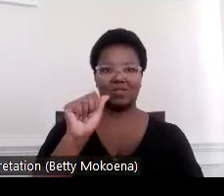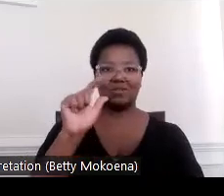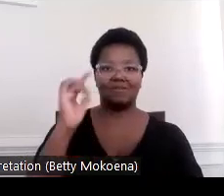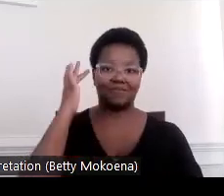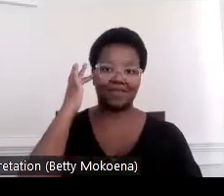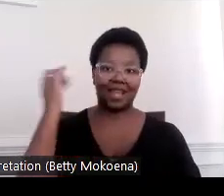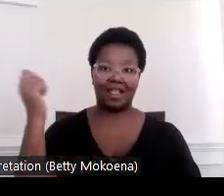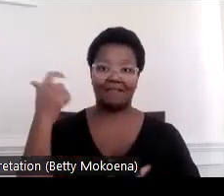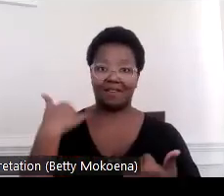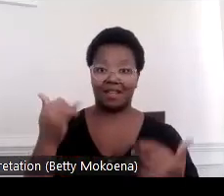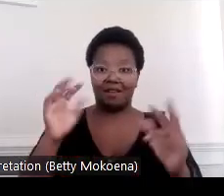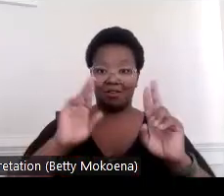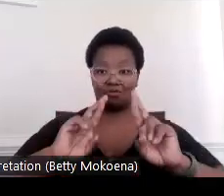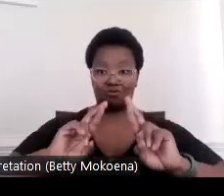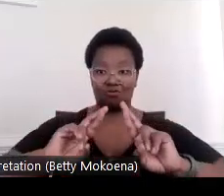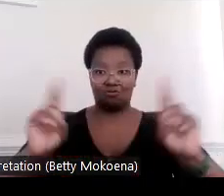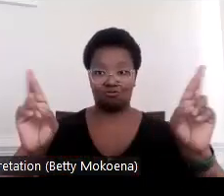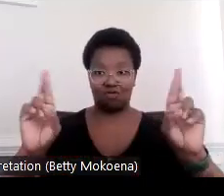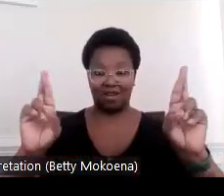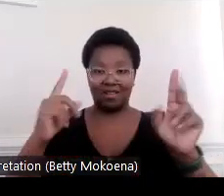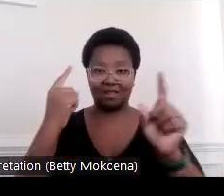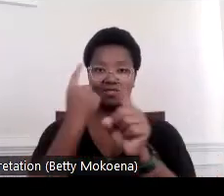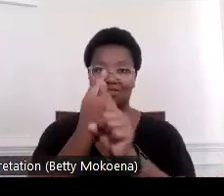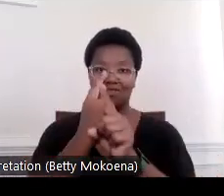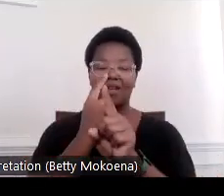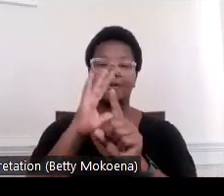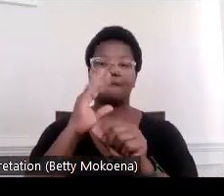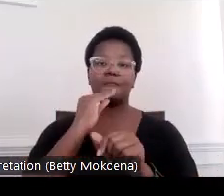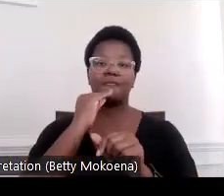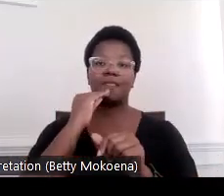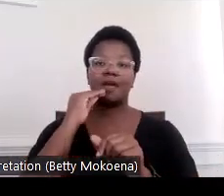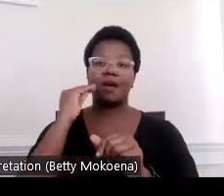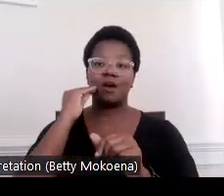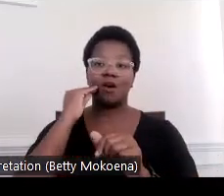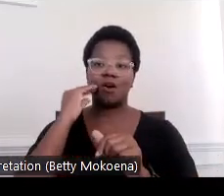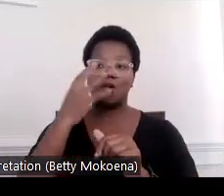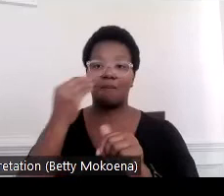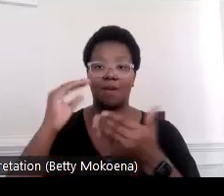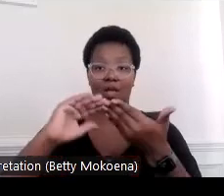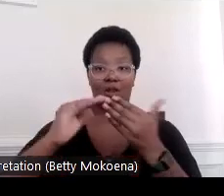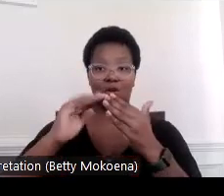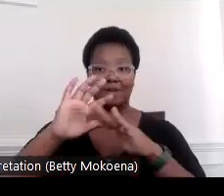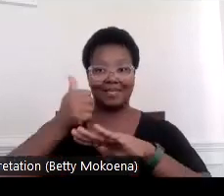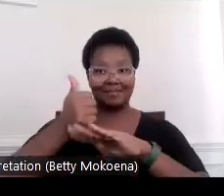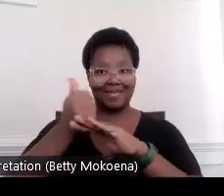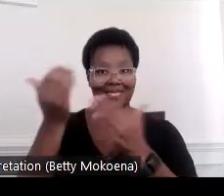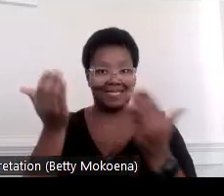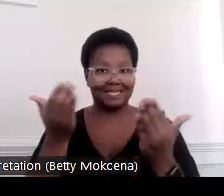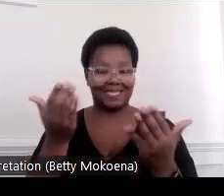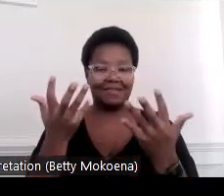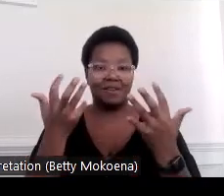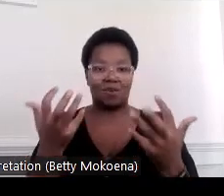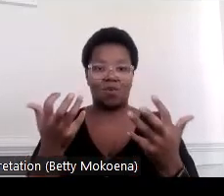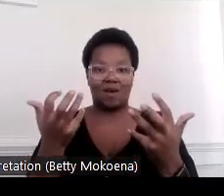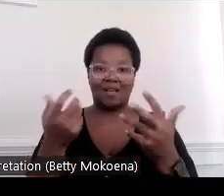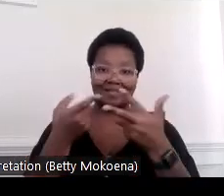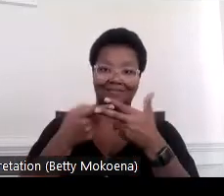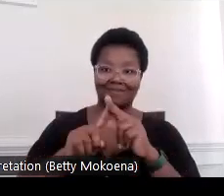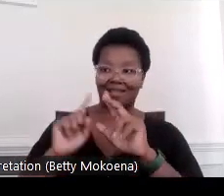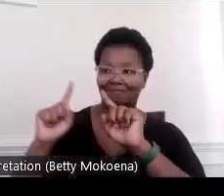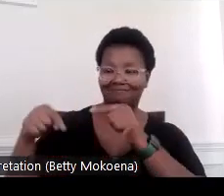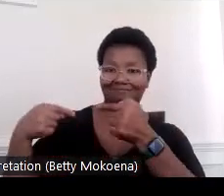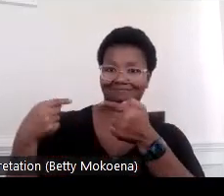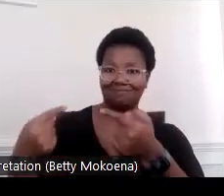entonces California se está preparando aquí lo que es la regla final de entorno basa en la comunidad del hogar